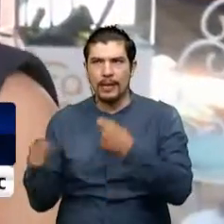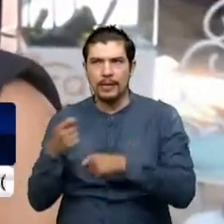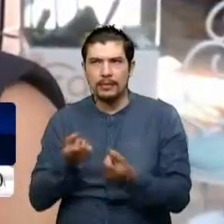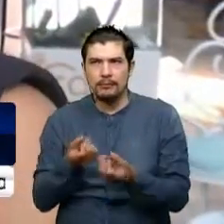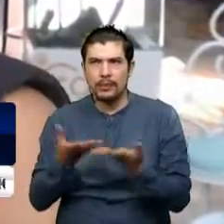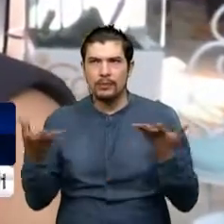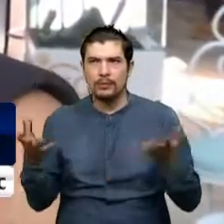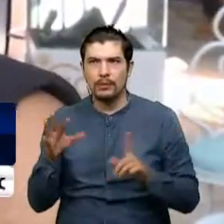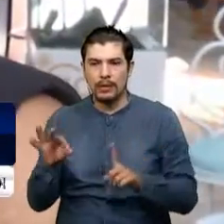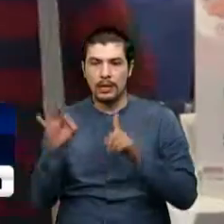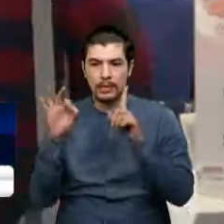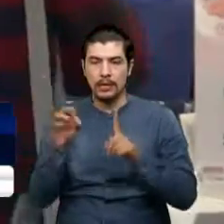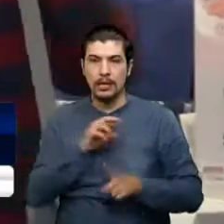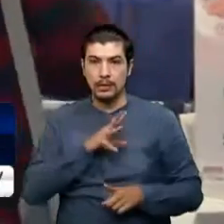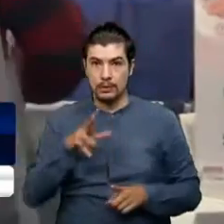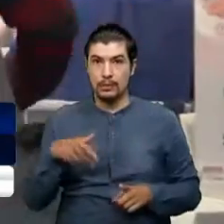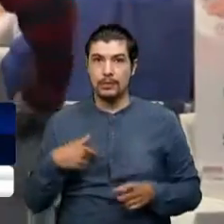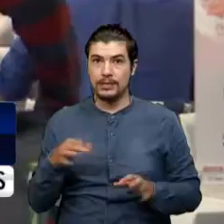nuestra.